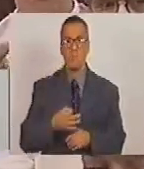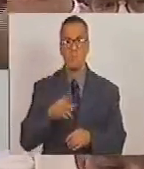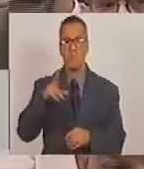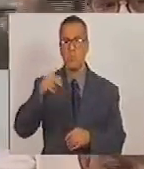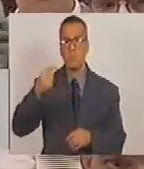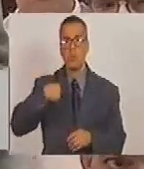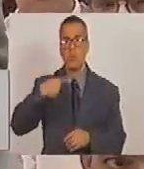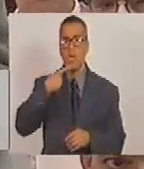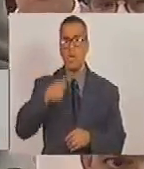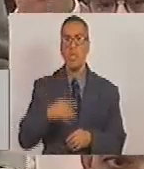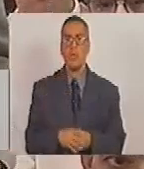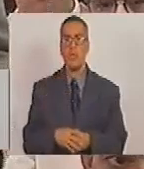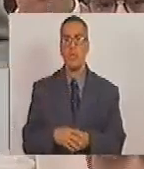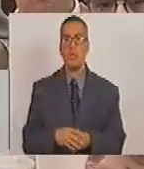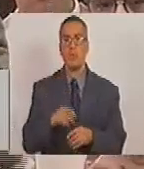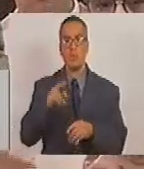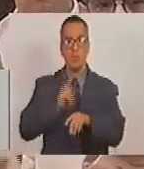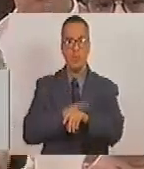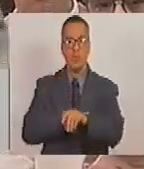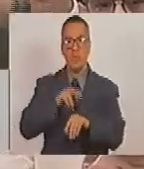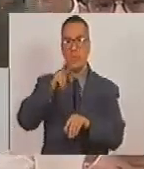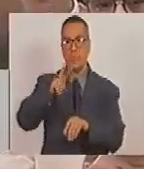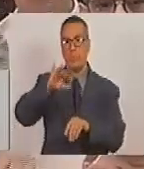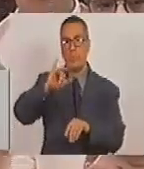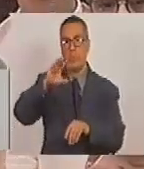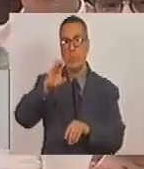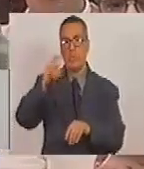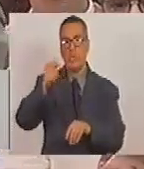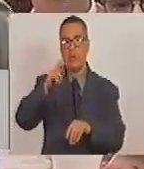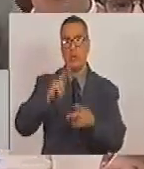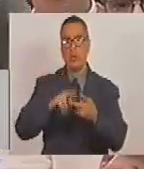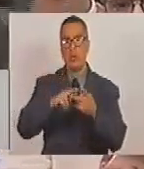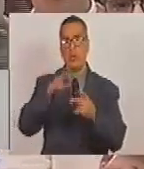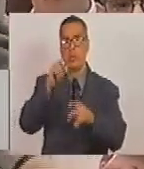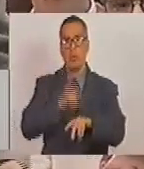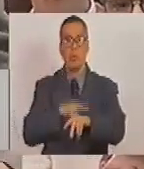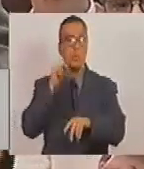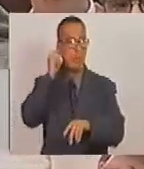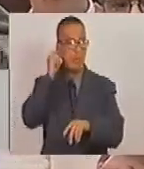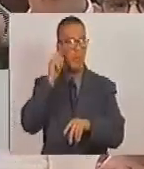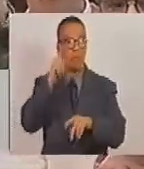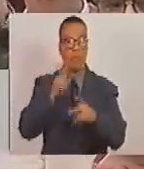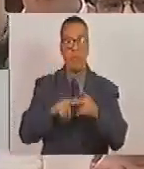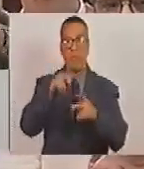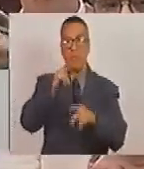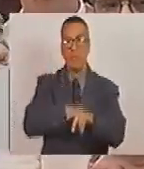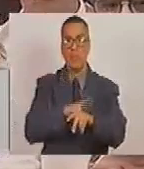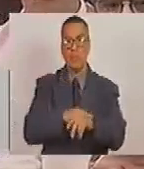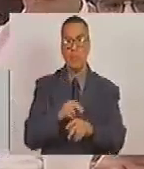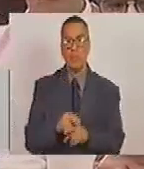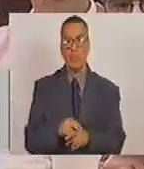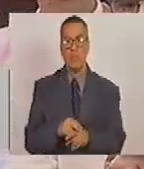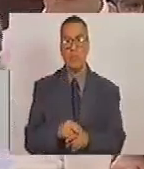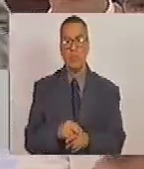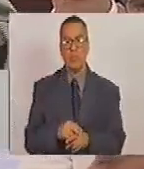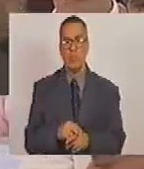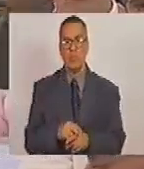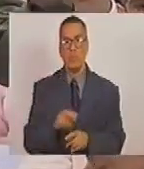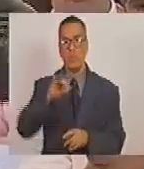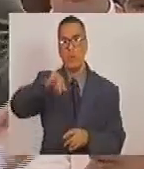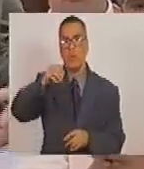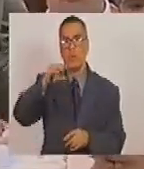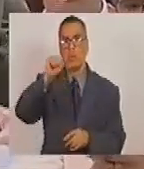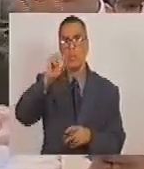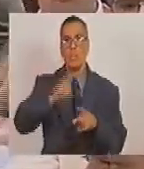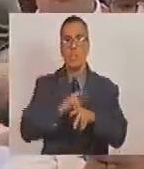otra palabra, que el doctor Víctor Rago, que la doctora Fátima Garcés, que el doctor José León